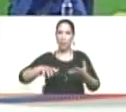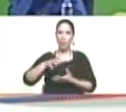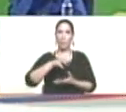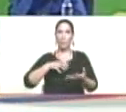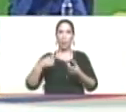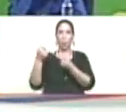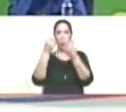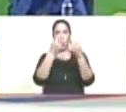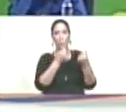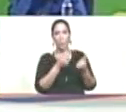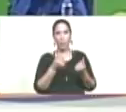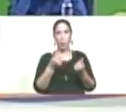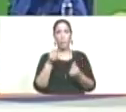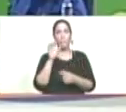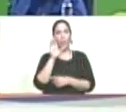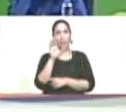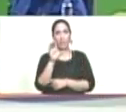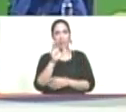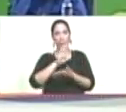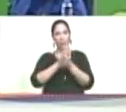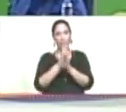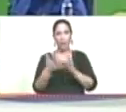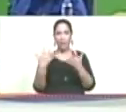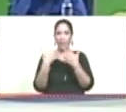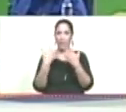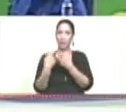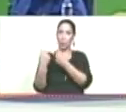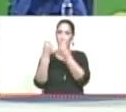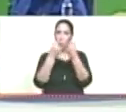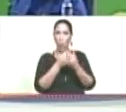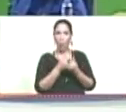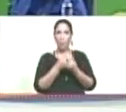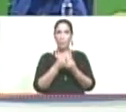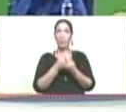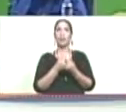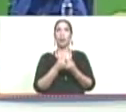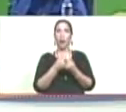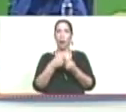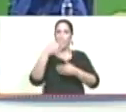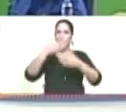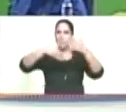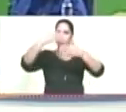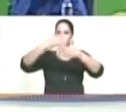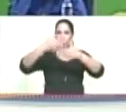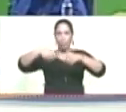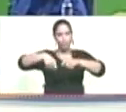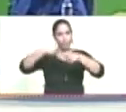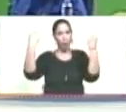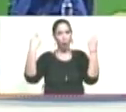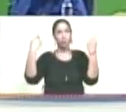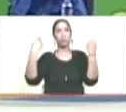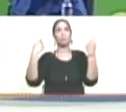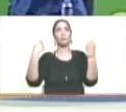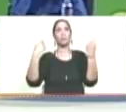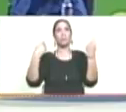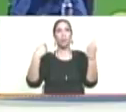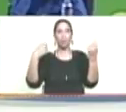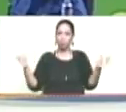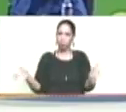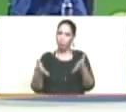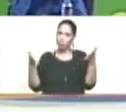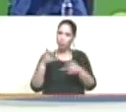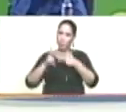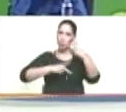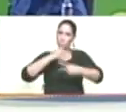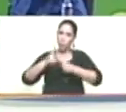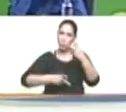para acabar con la guerra económica, para levantar el bloqueo y la persecución financiera internacional, para estimular la producción